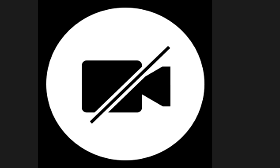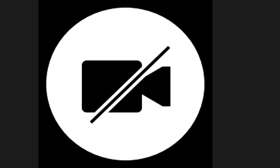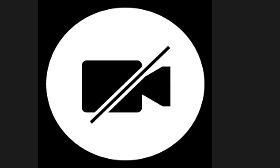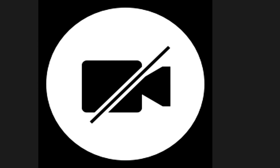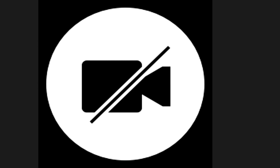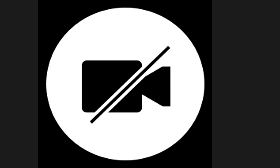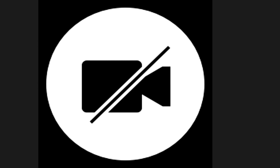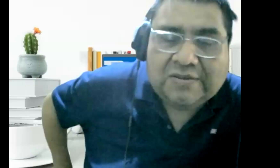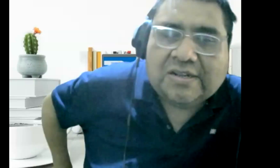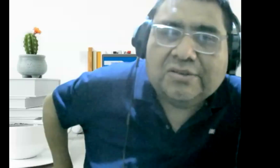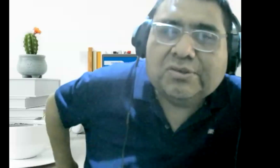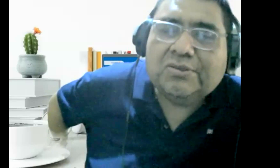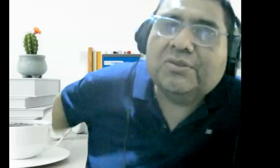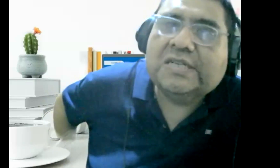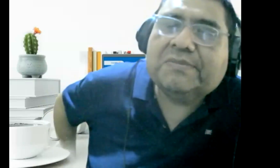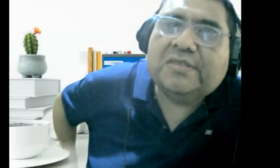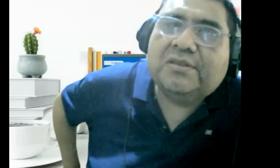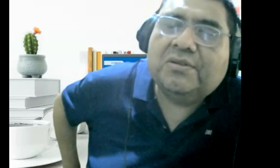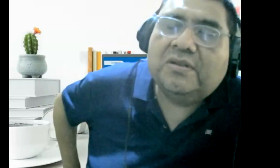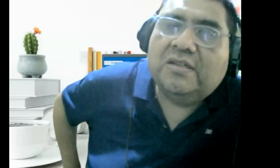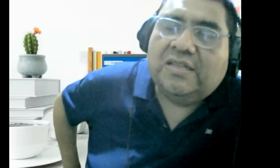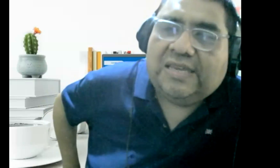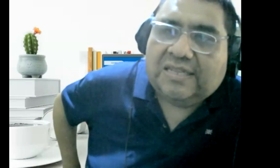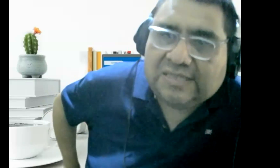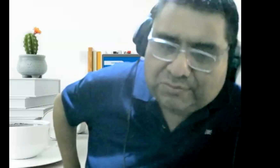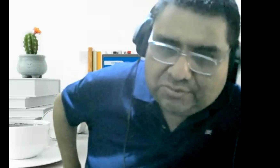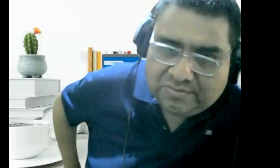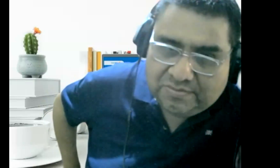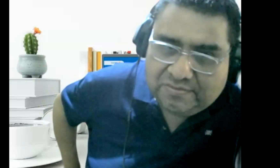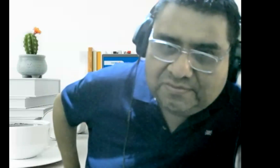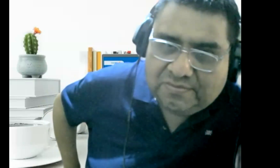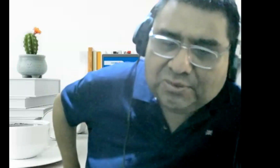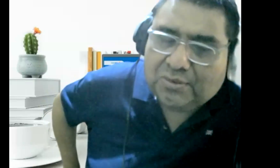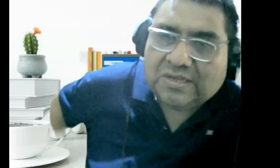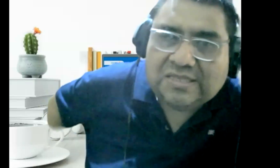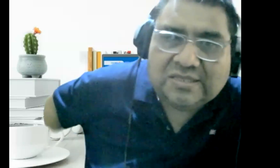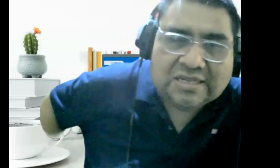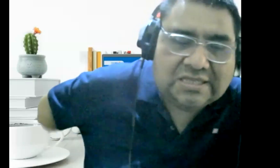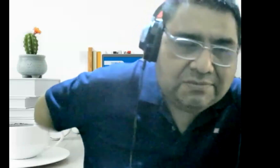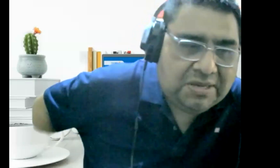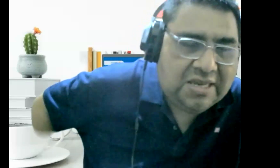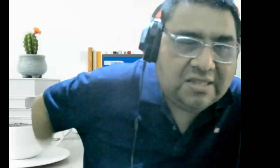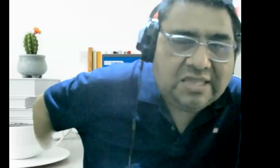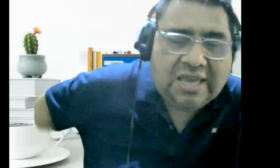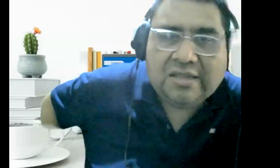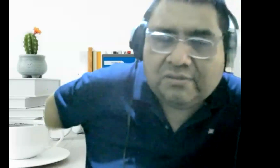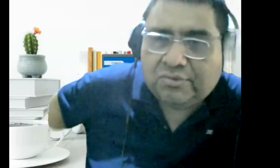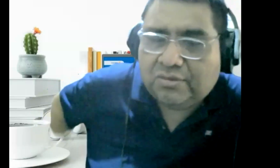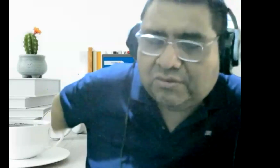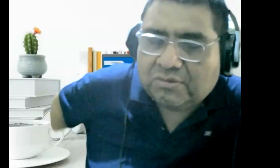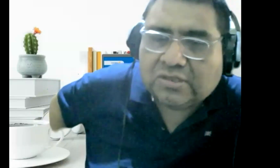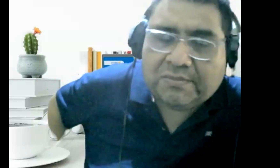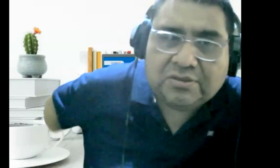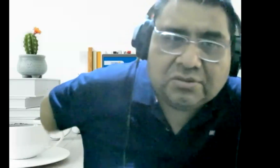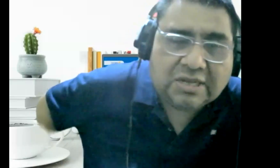RCP, enseño, claro, a ver, a nosotros nos capacitó el SAMU. Todo lo que es RCP, DEA,